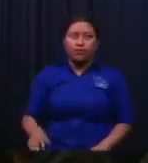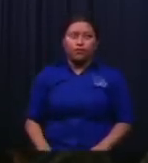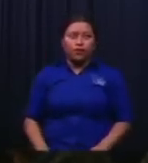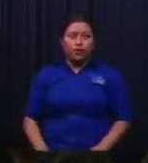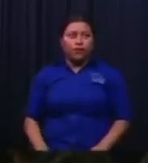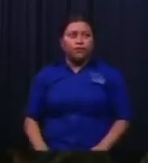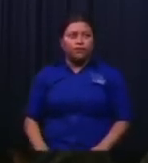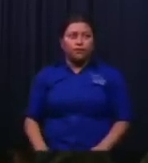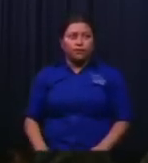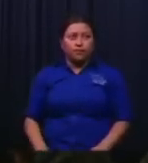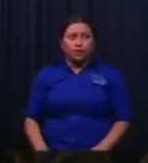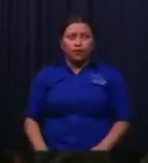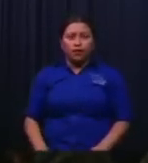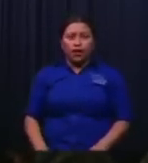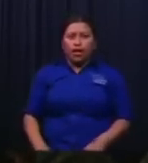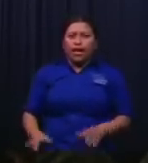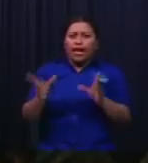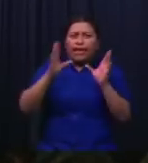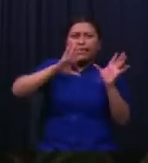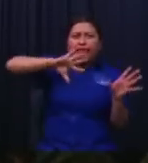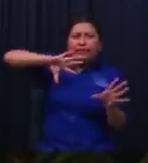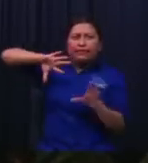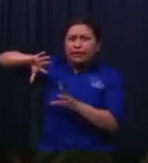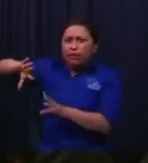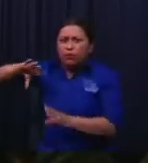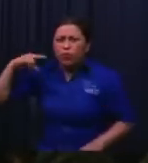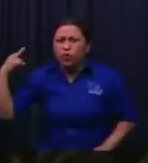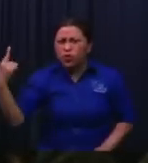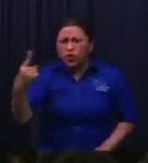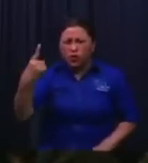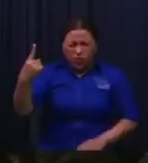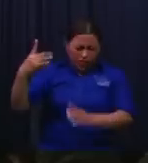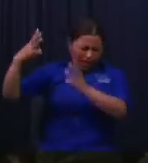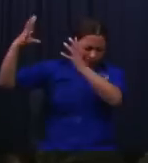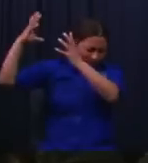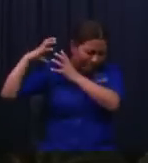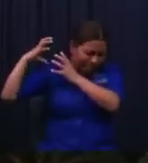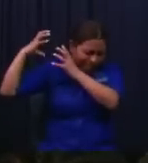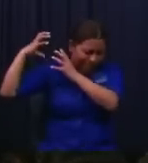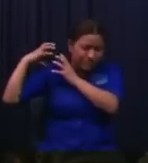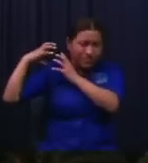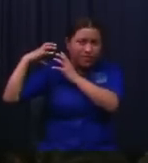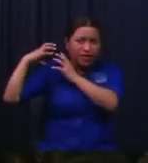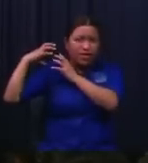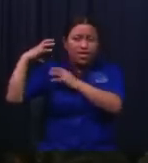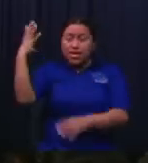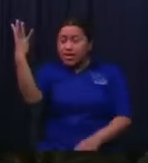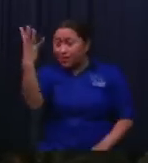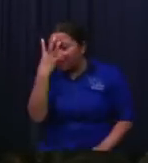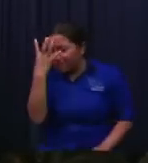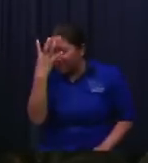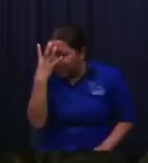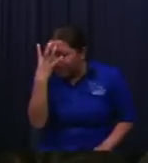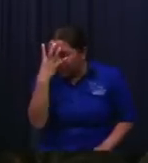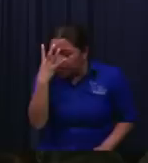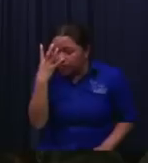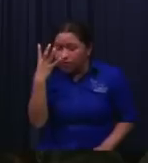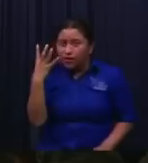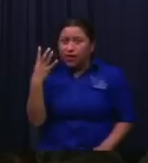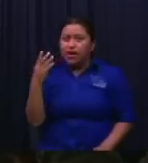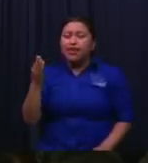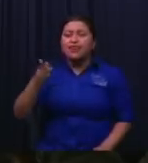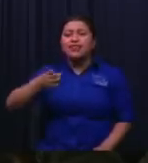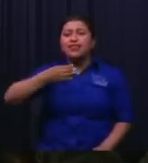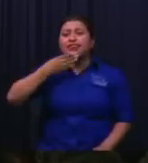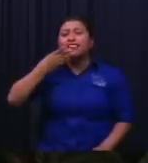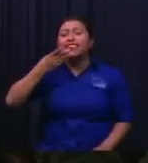testigos, despojémonos también de todo peso y del pecado que tan fácilmente